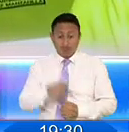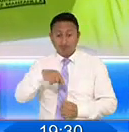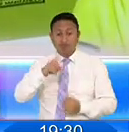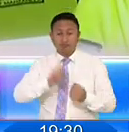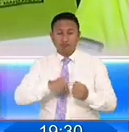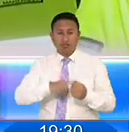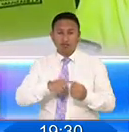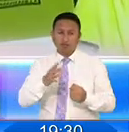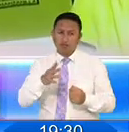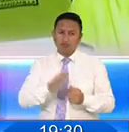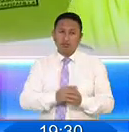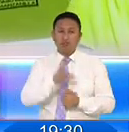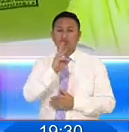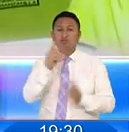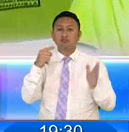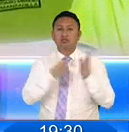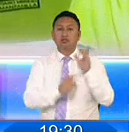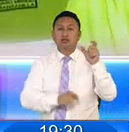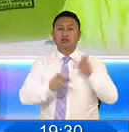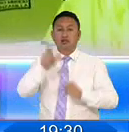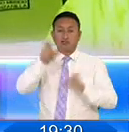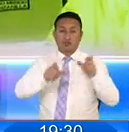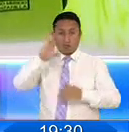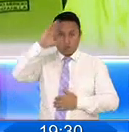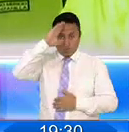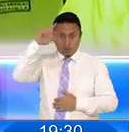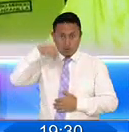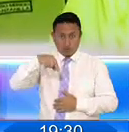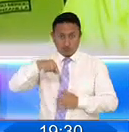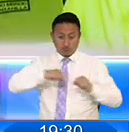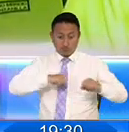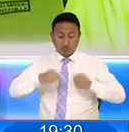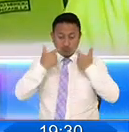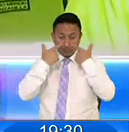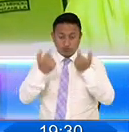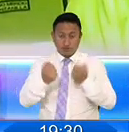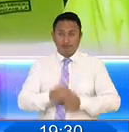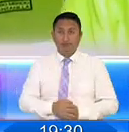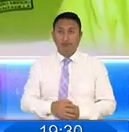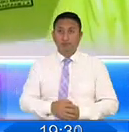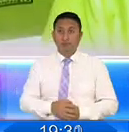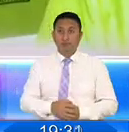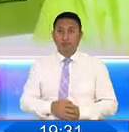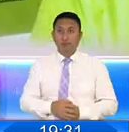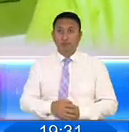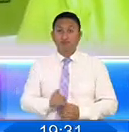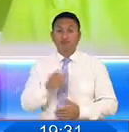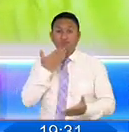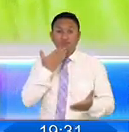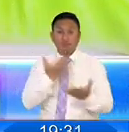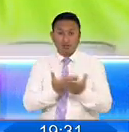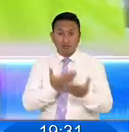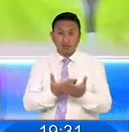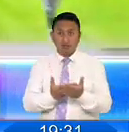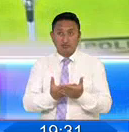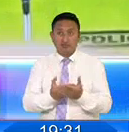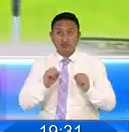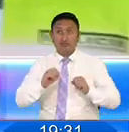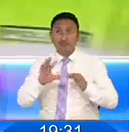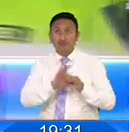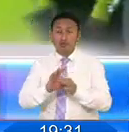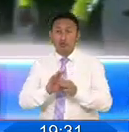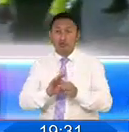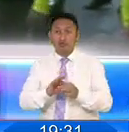Quito aproximadamente tenemos 6.000 policías que trabajarán en esta importante tarea operativa. Muy bien, general, muchísimas gracias.